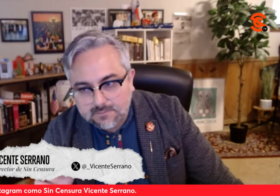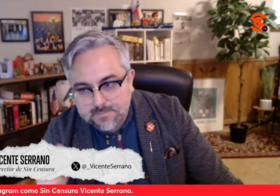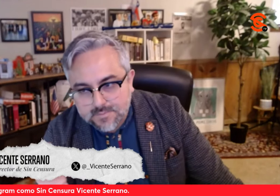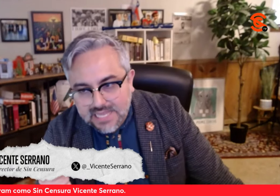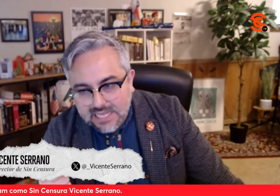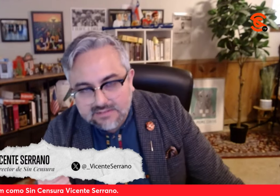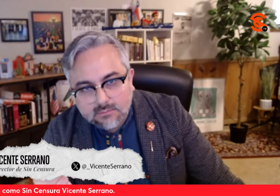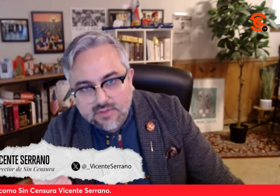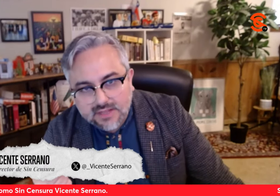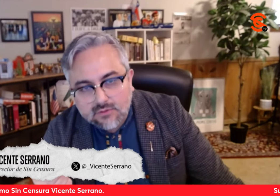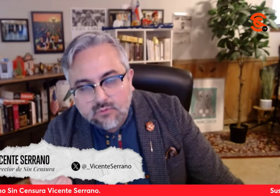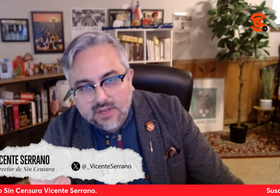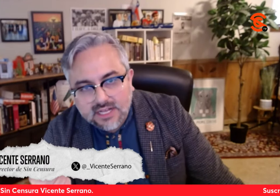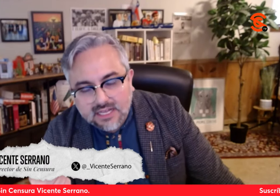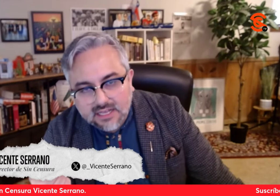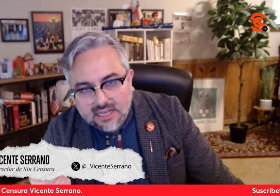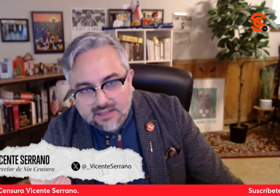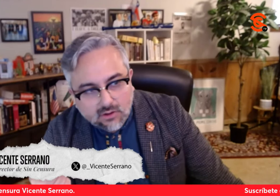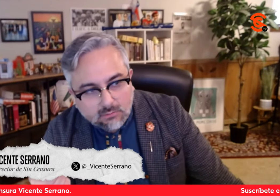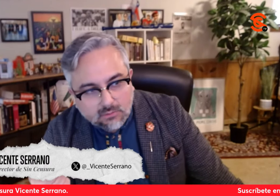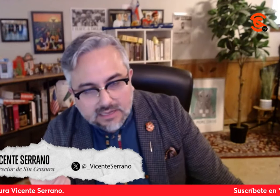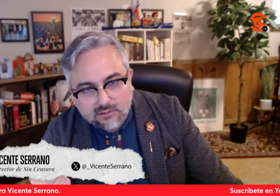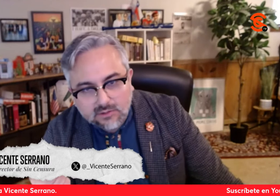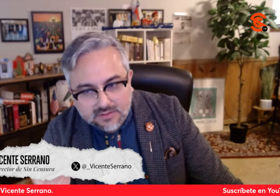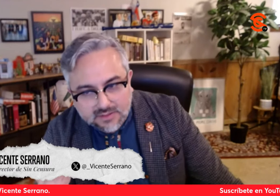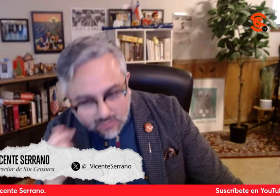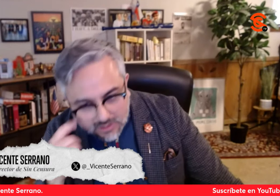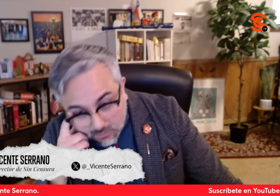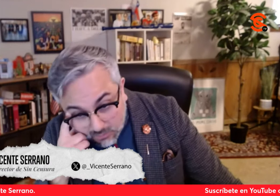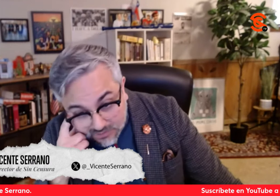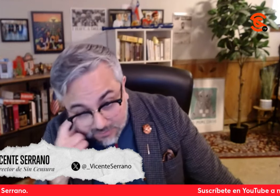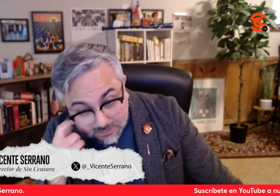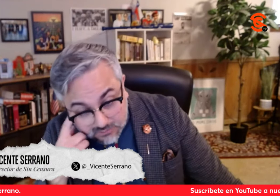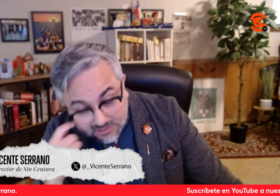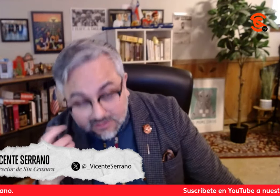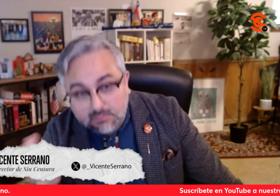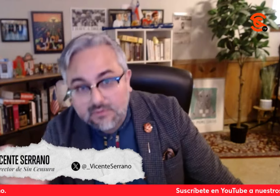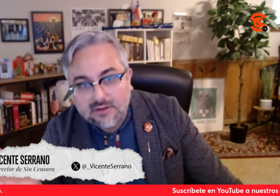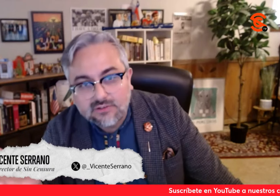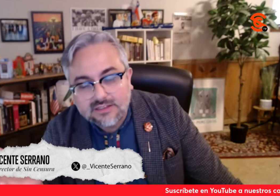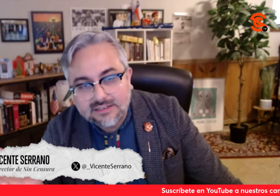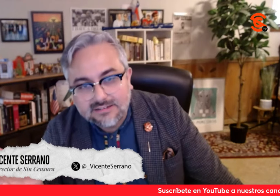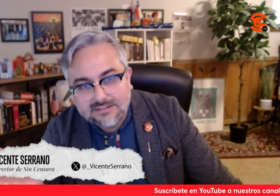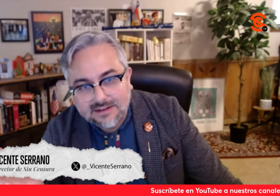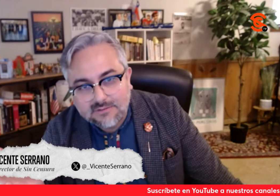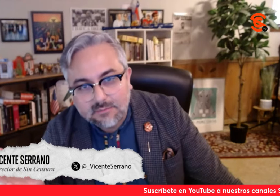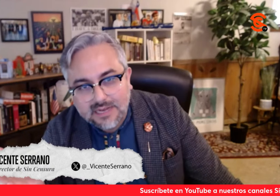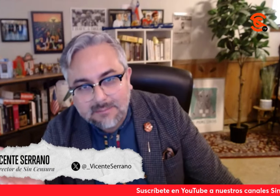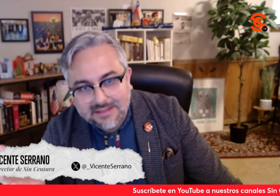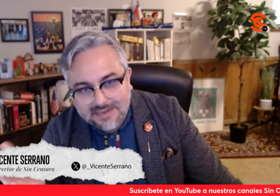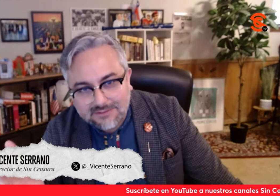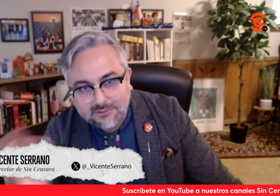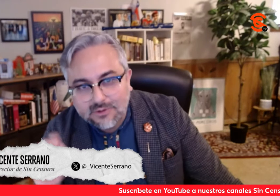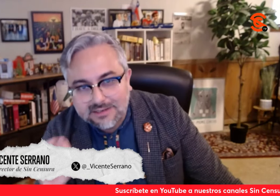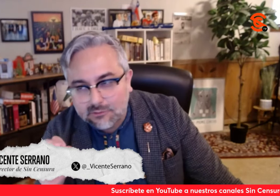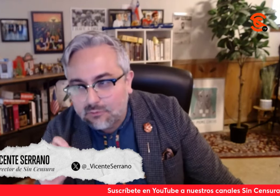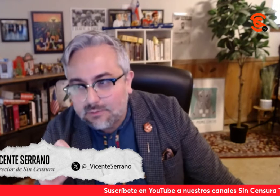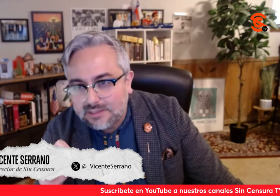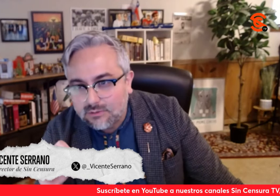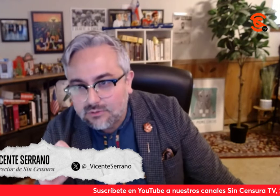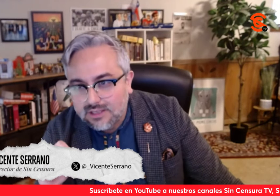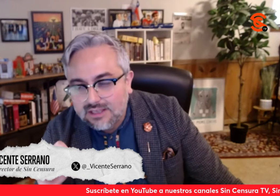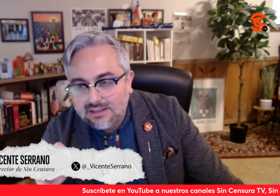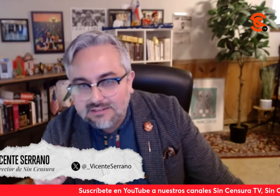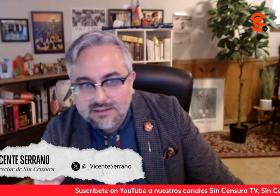consentidor si el moderador fuera alguien como Carlos Loret de Mola Bueno pues sabríamos que responde a los intereses de la familia Madrazo no en estos